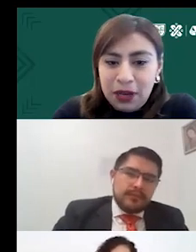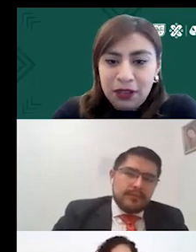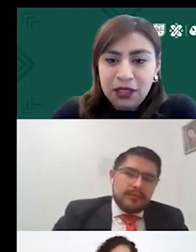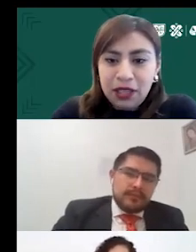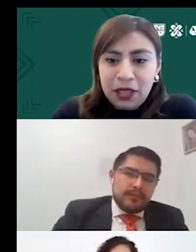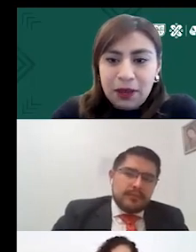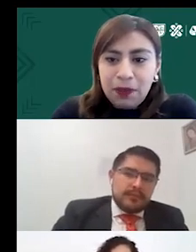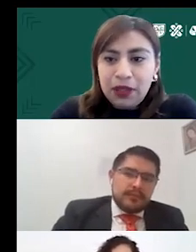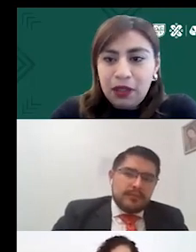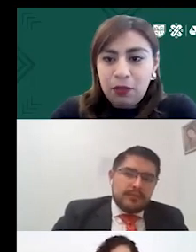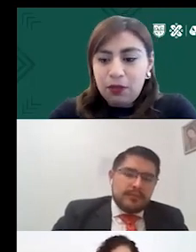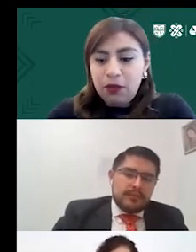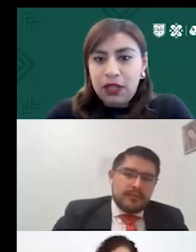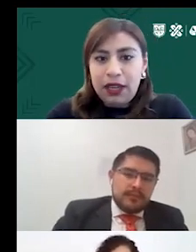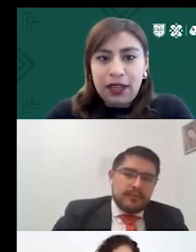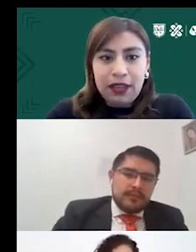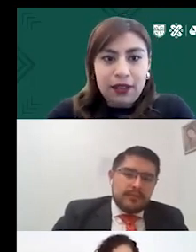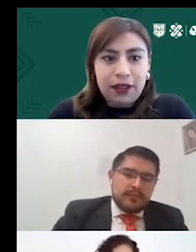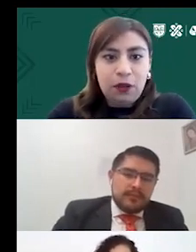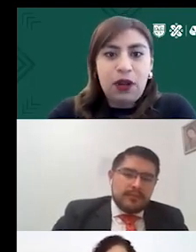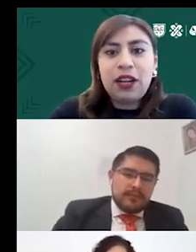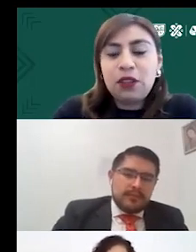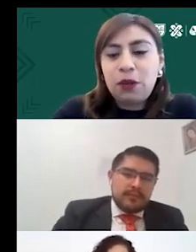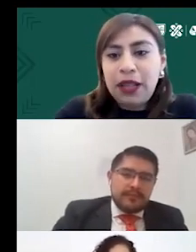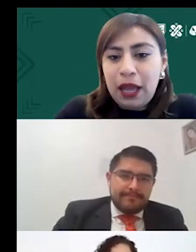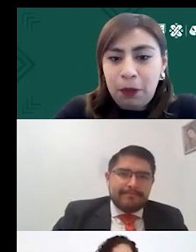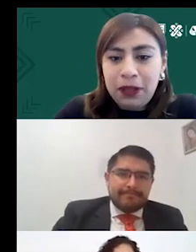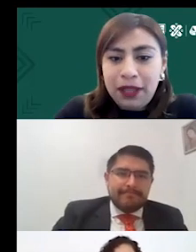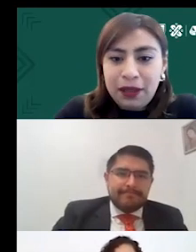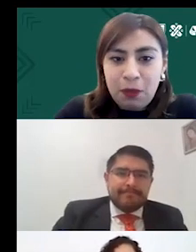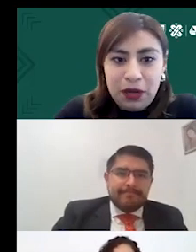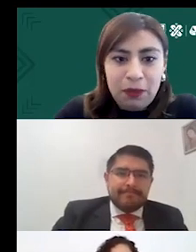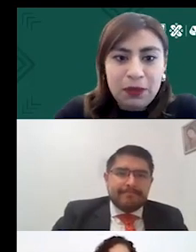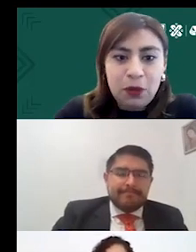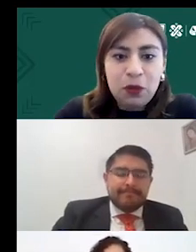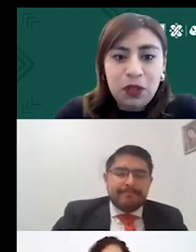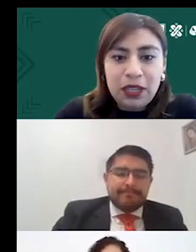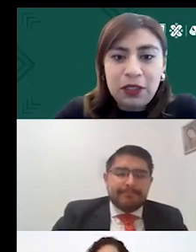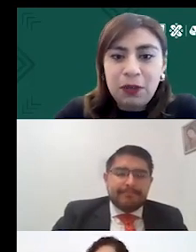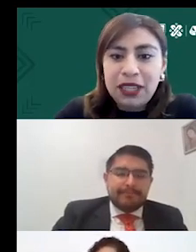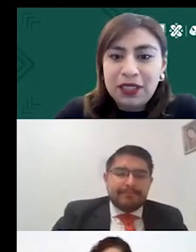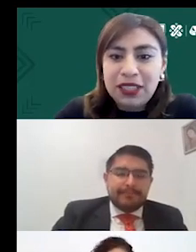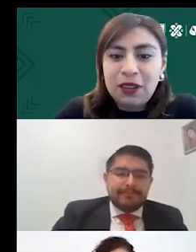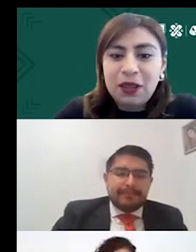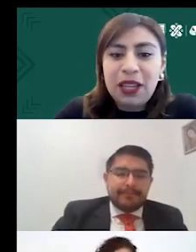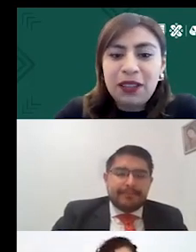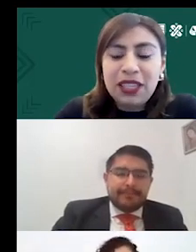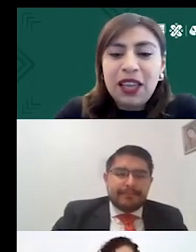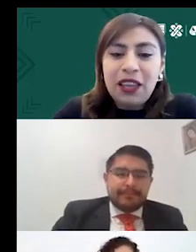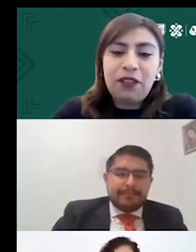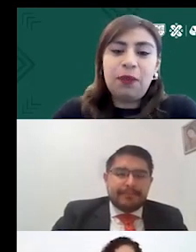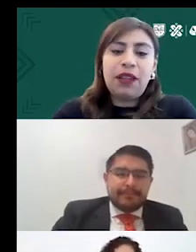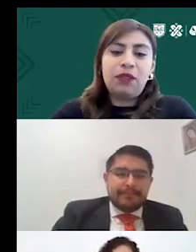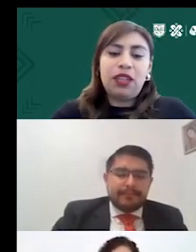de los Empleados, lo mismo que a Juan Carlos Román Aponte por el mismo curso Derechos y Obligaciones de los